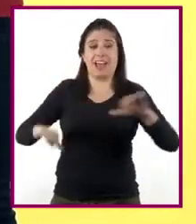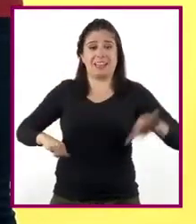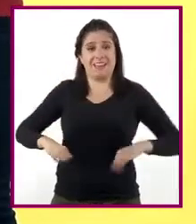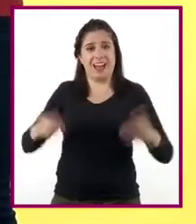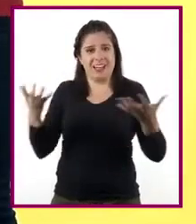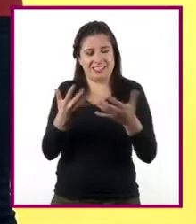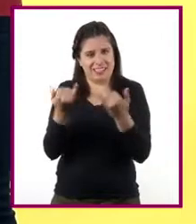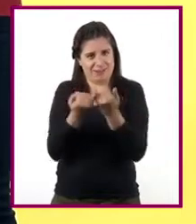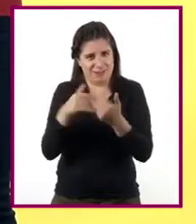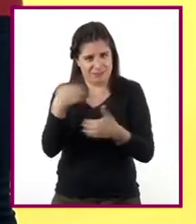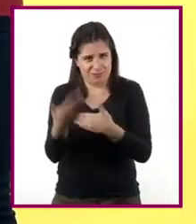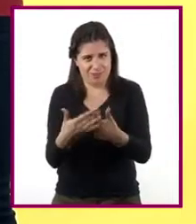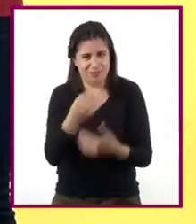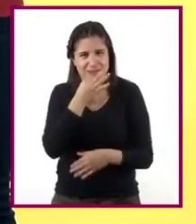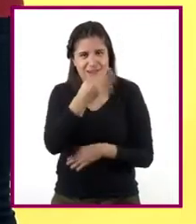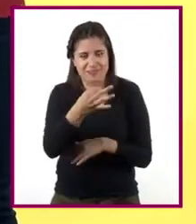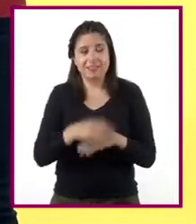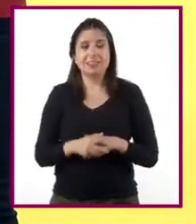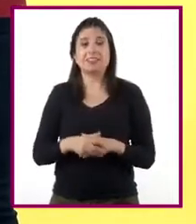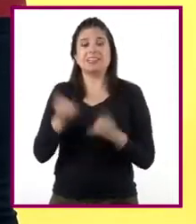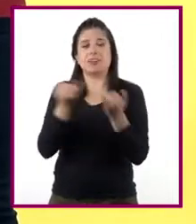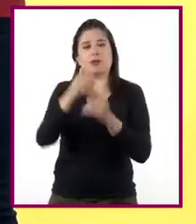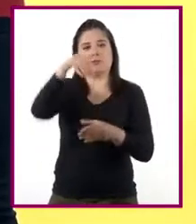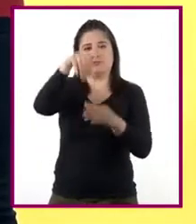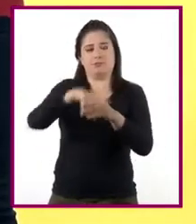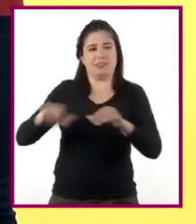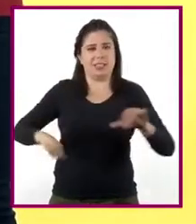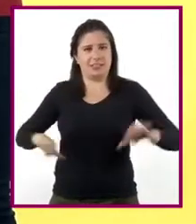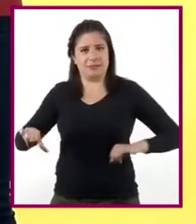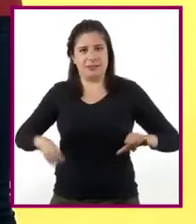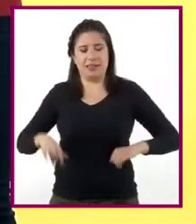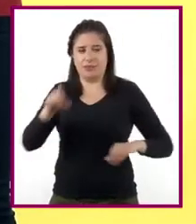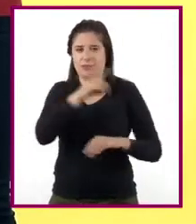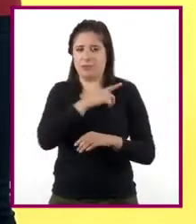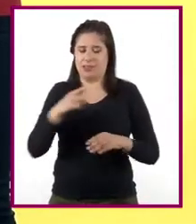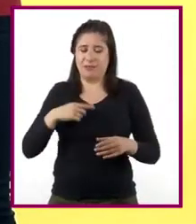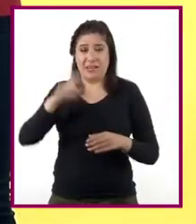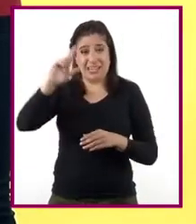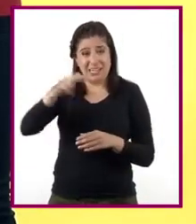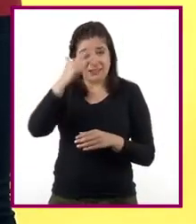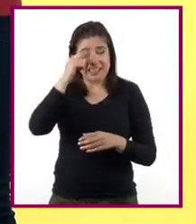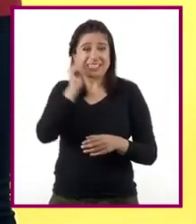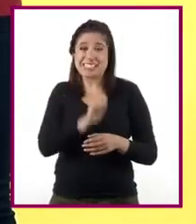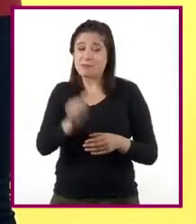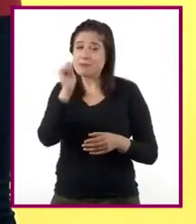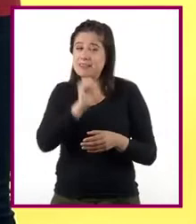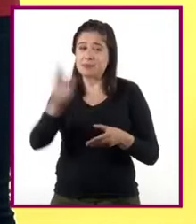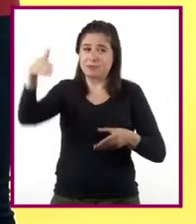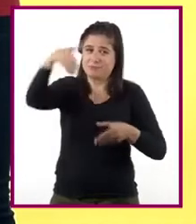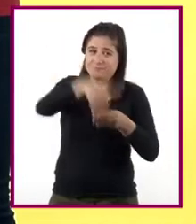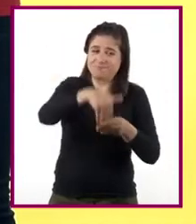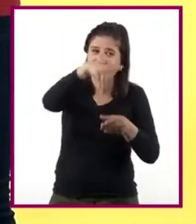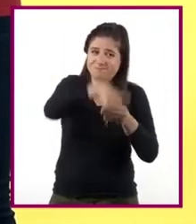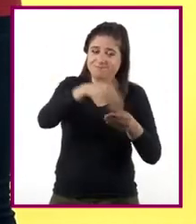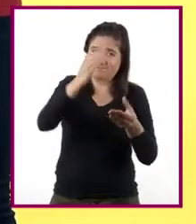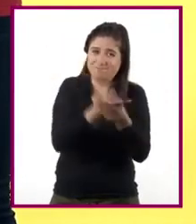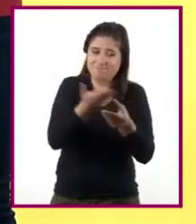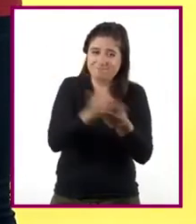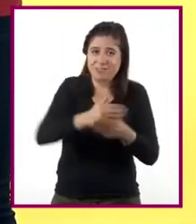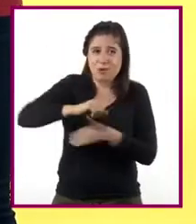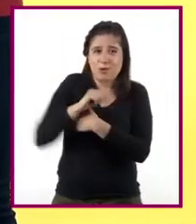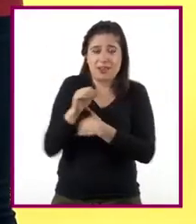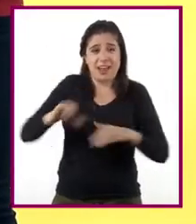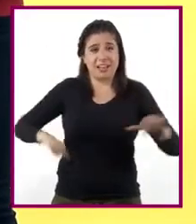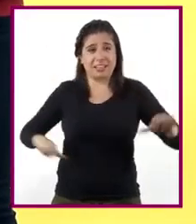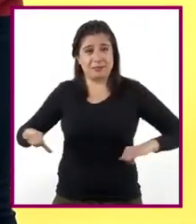adelante. Asimismo, tengan lista su carpeta de experiencias. Recuerden que en ella deberán integrar sus anotaciones y